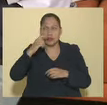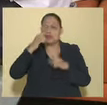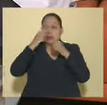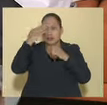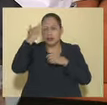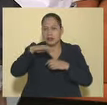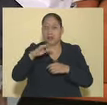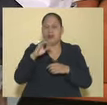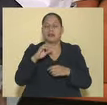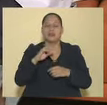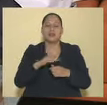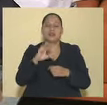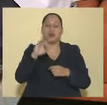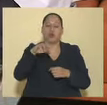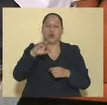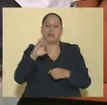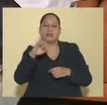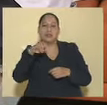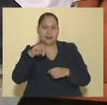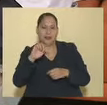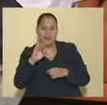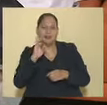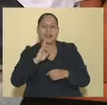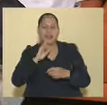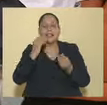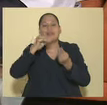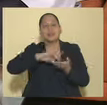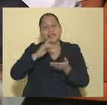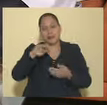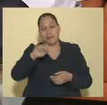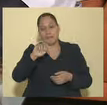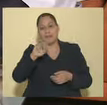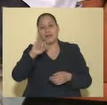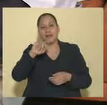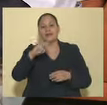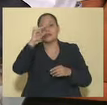¿eh? Bueno, ya aprendimos. Ya aprendimos. Muchas gracias. Gracias a ustedes,